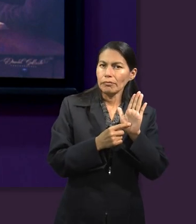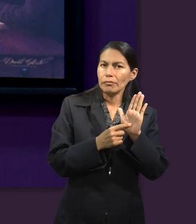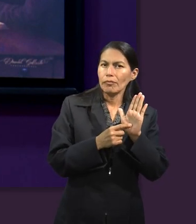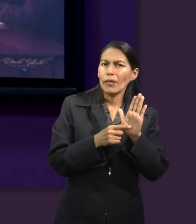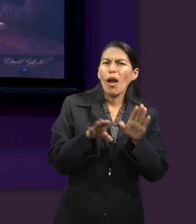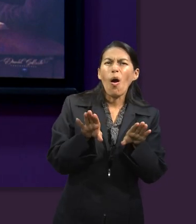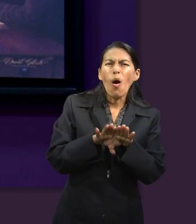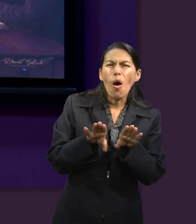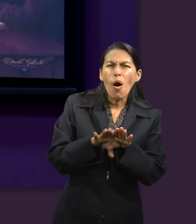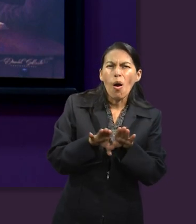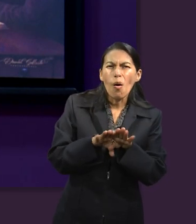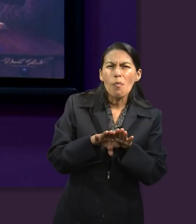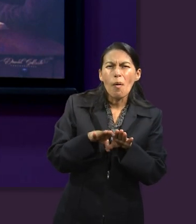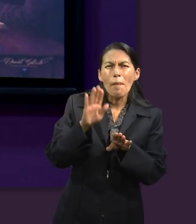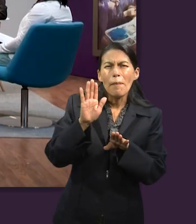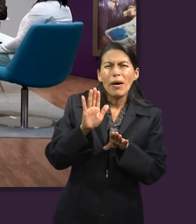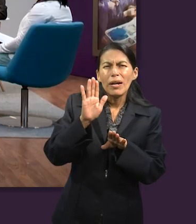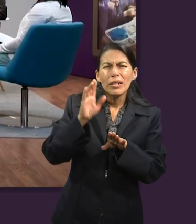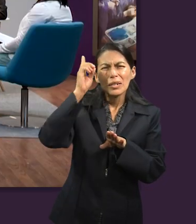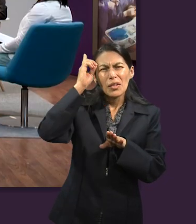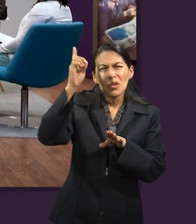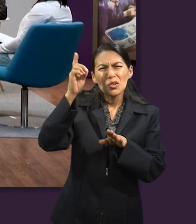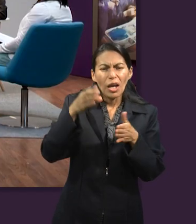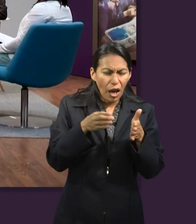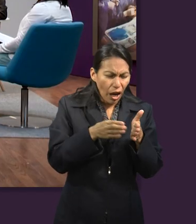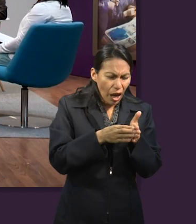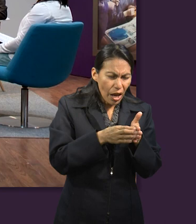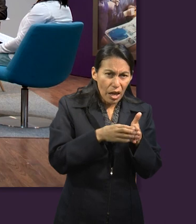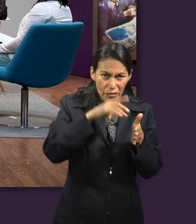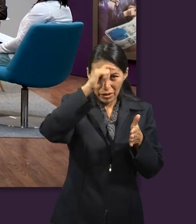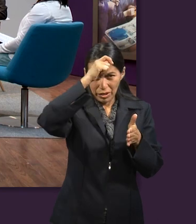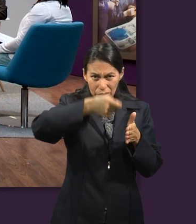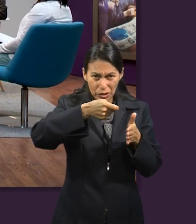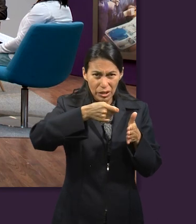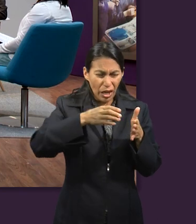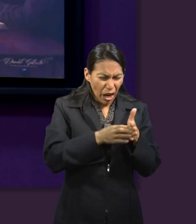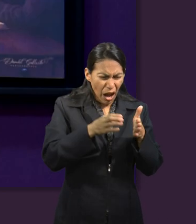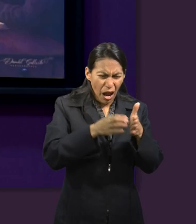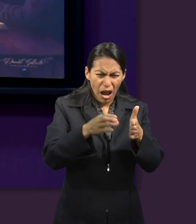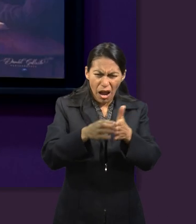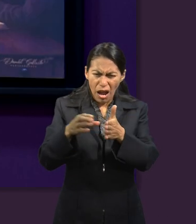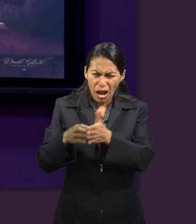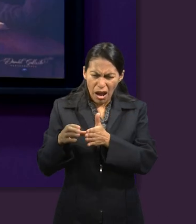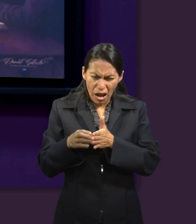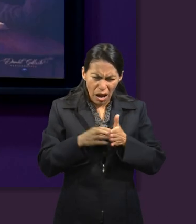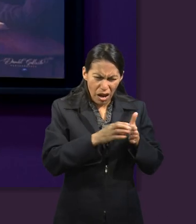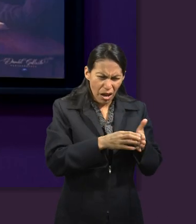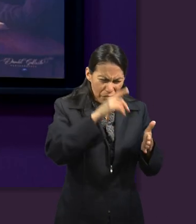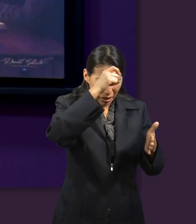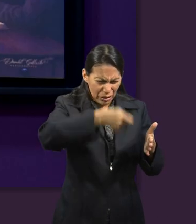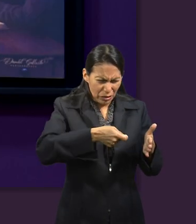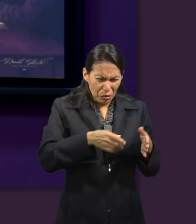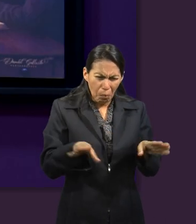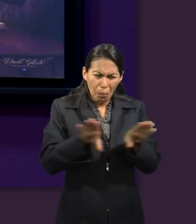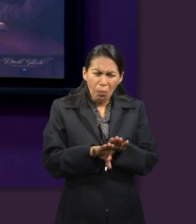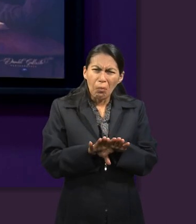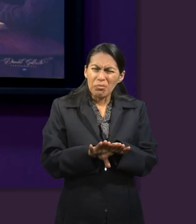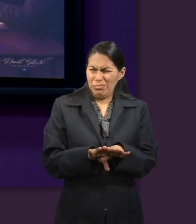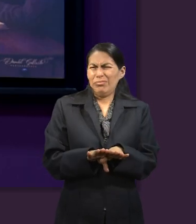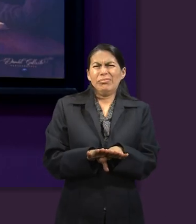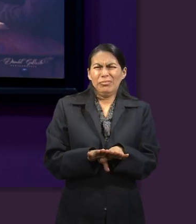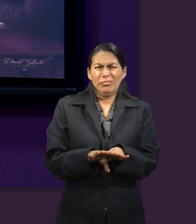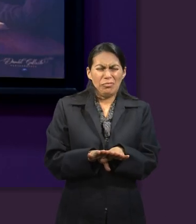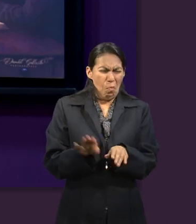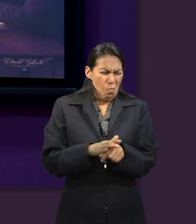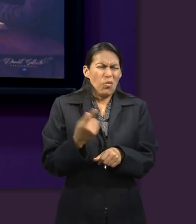white menciona una ilustración de que es como que si dios tuviera cajas de bendiciones que podríamos encontrar cerradas si nos preguntamos